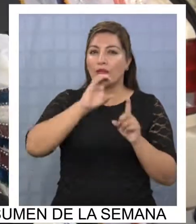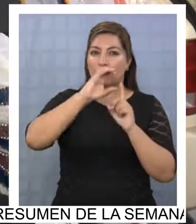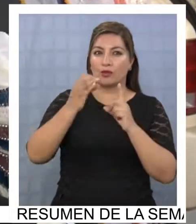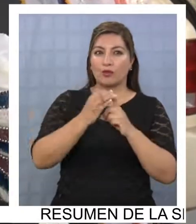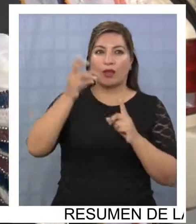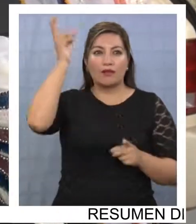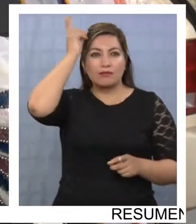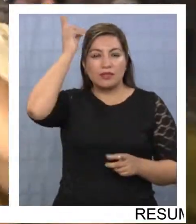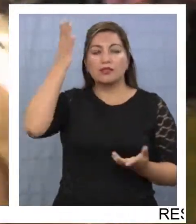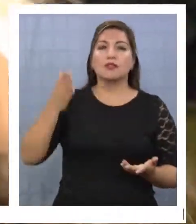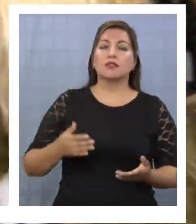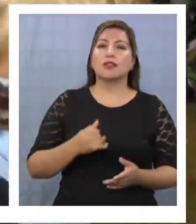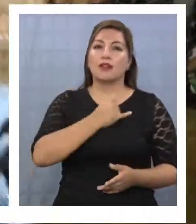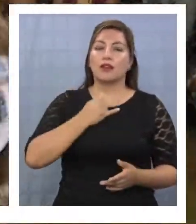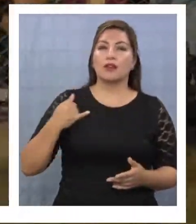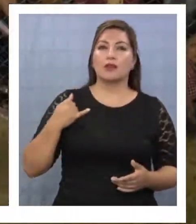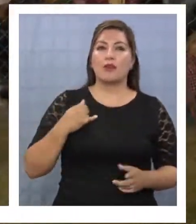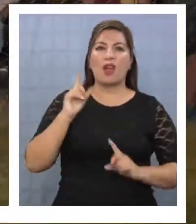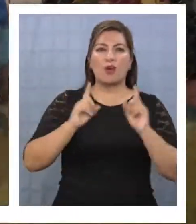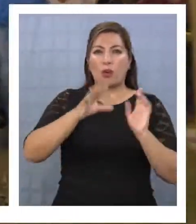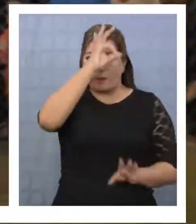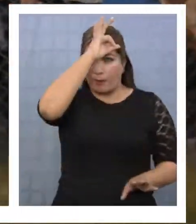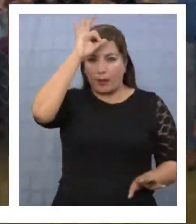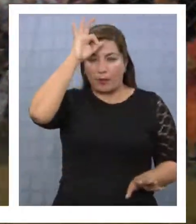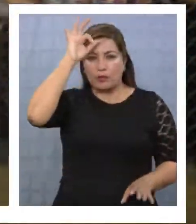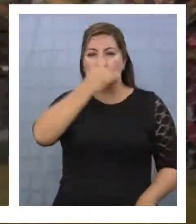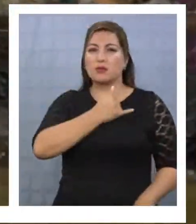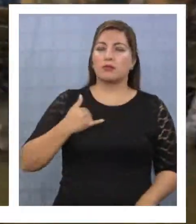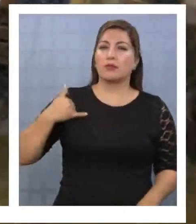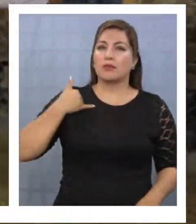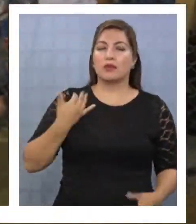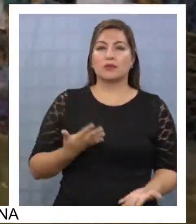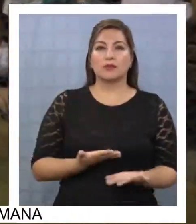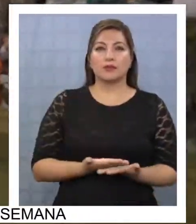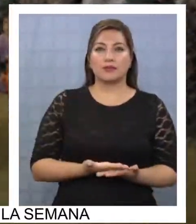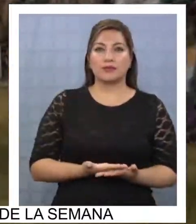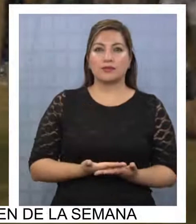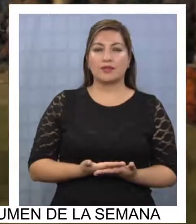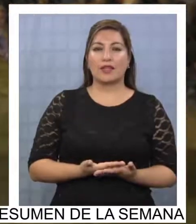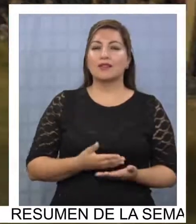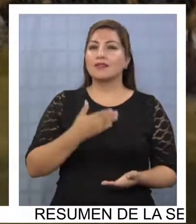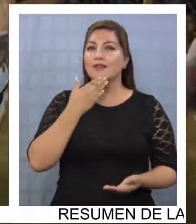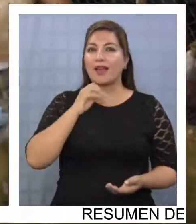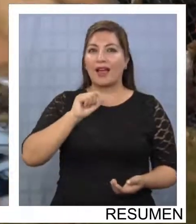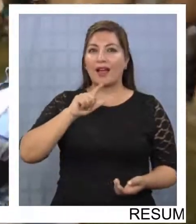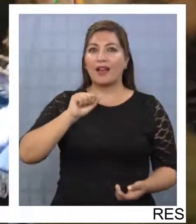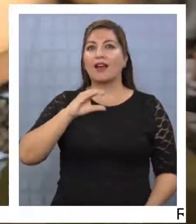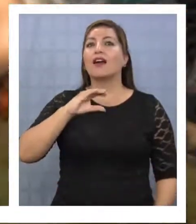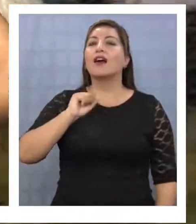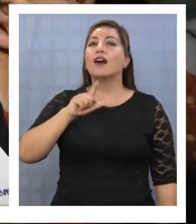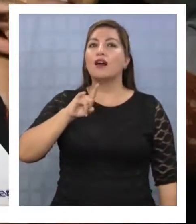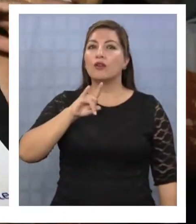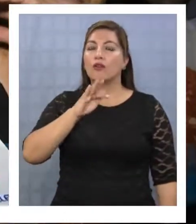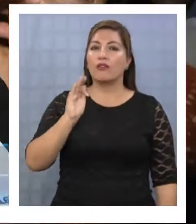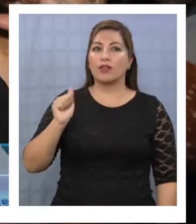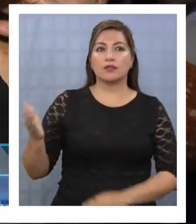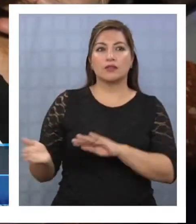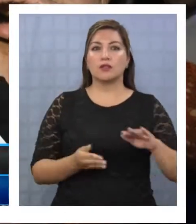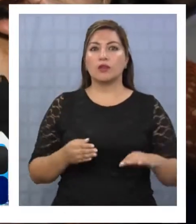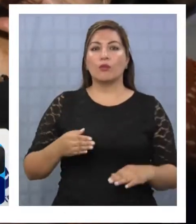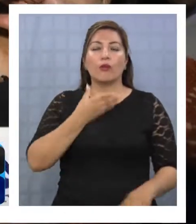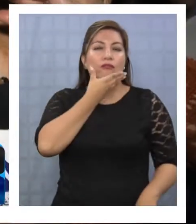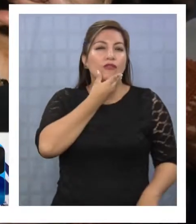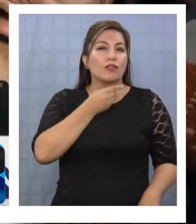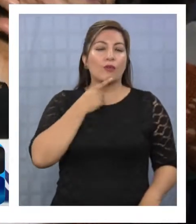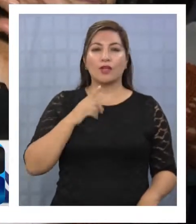hay representantes que son Mapuche, Aymara, Alacalufes y todo lo que respecta. Muy valiente, muy interesante